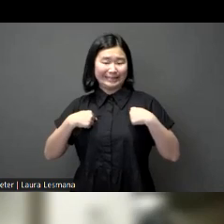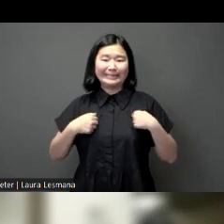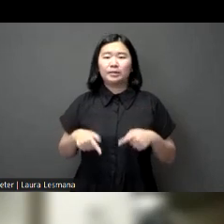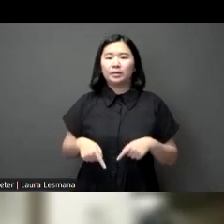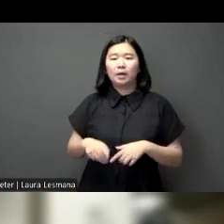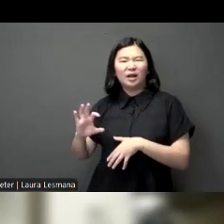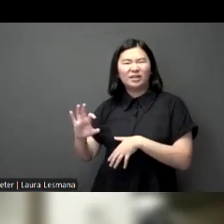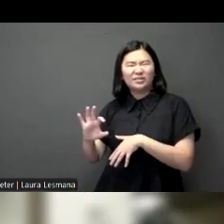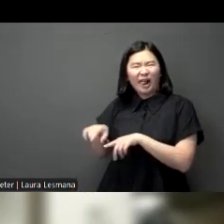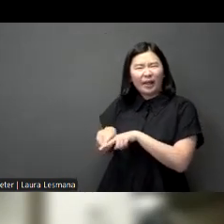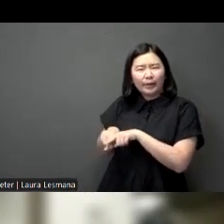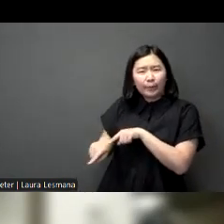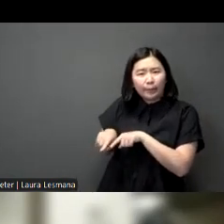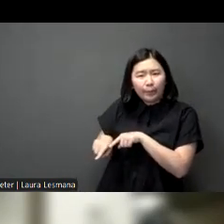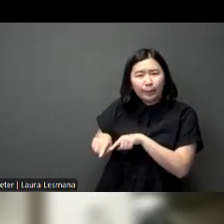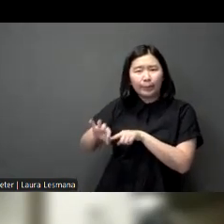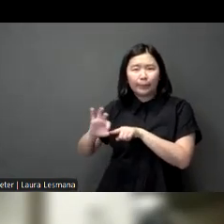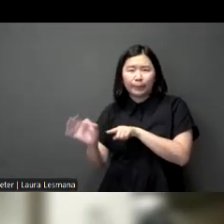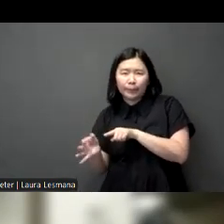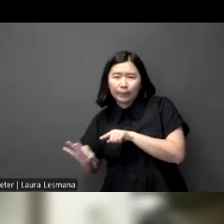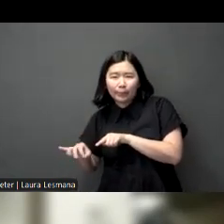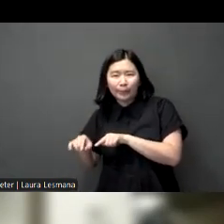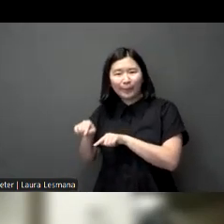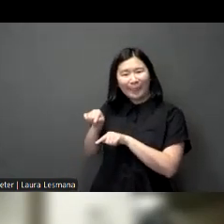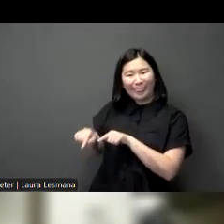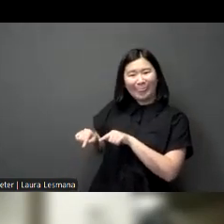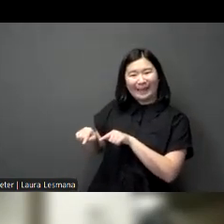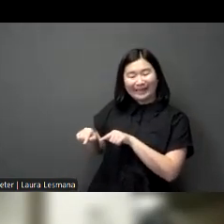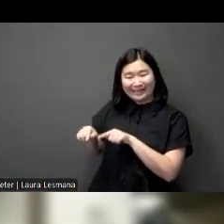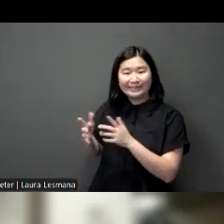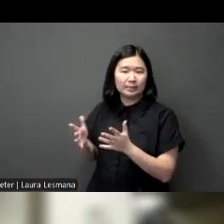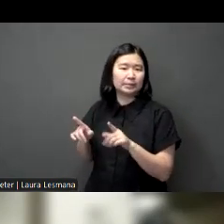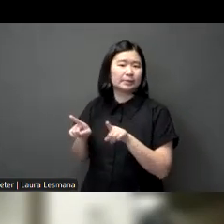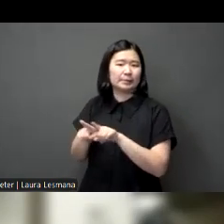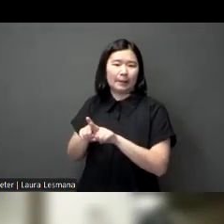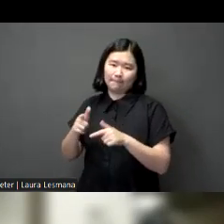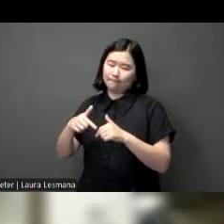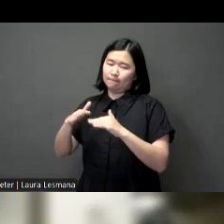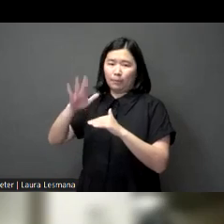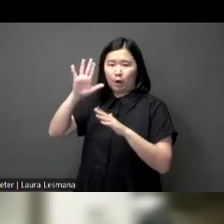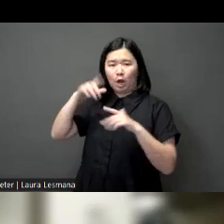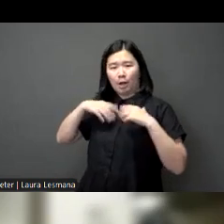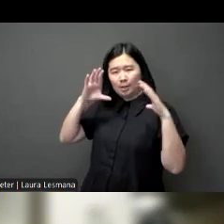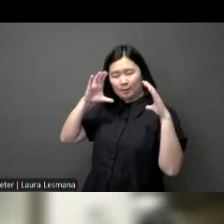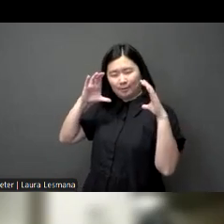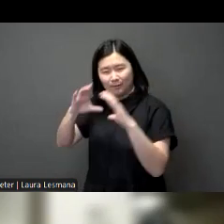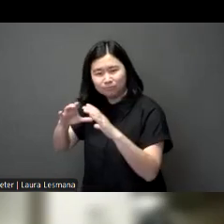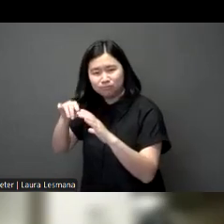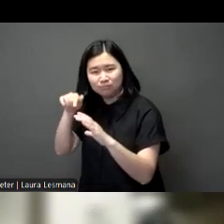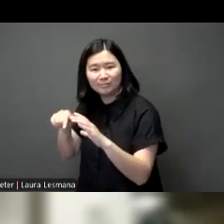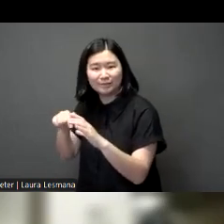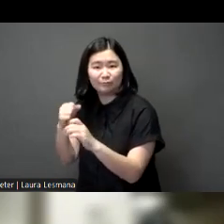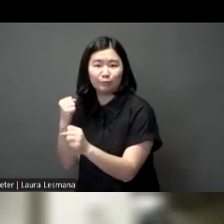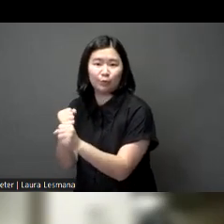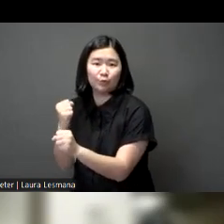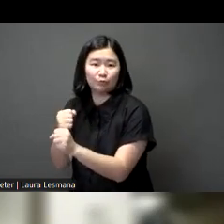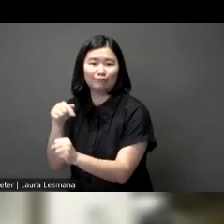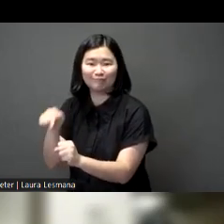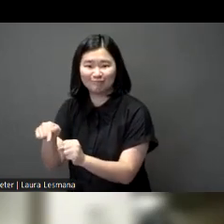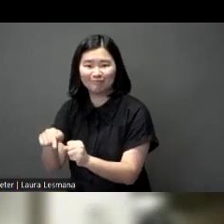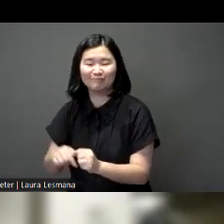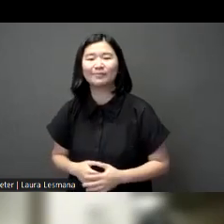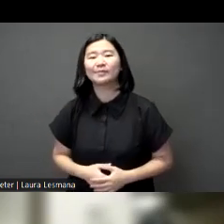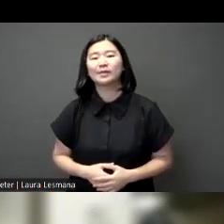que somos 13 integrantes, ¿cierto?, de nivel central y también de instancias subnacionales. En Chile tenemos 16 regiones y en